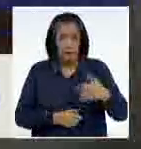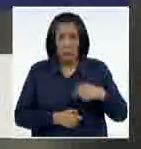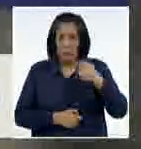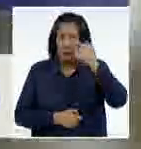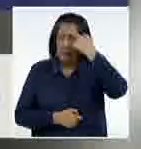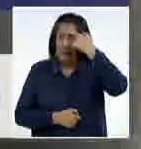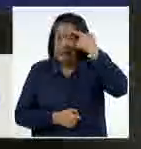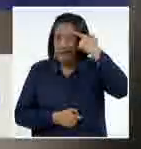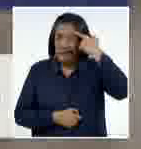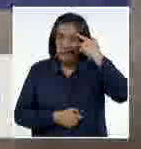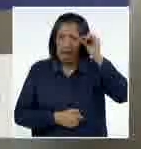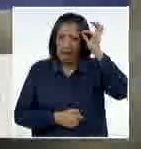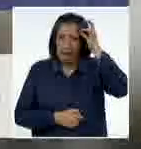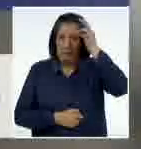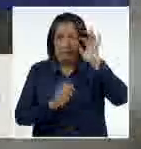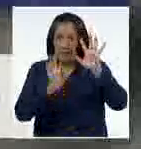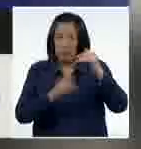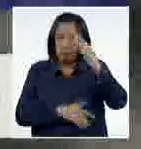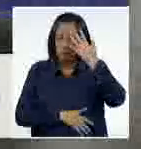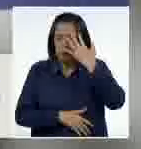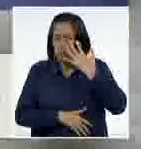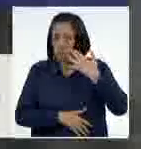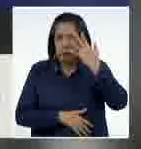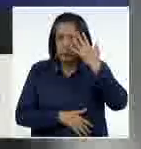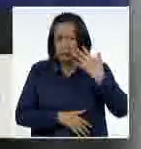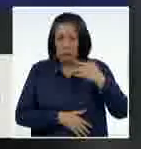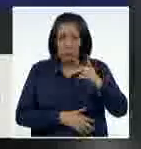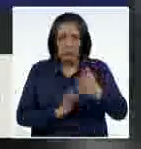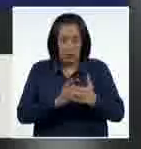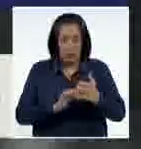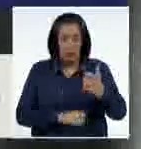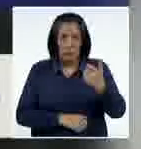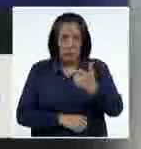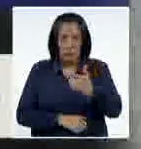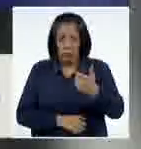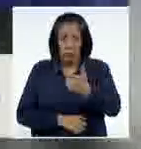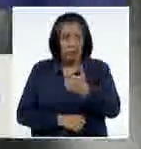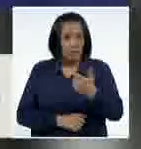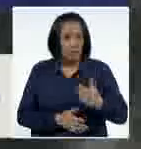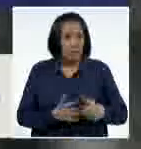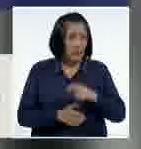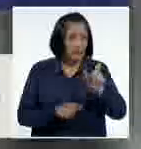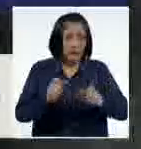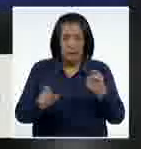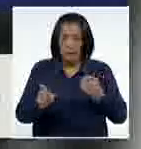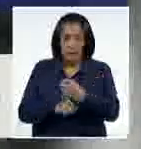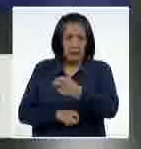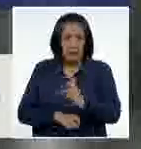puntos en la cabeza. La sangre corría por su rostro, mientras que con su cámara Urresti intentaba grabar a sus agresores.